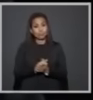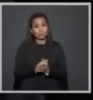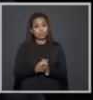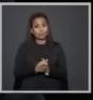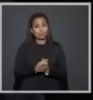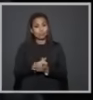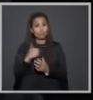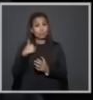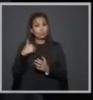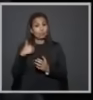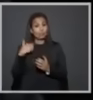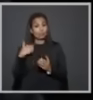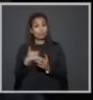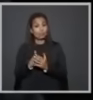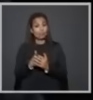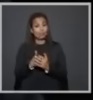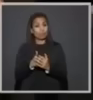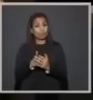de